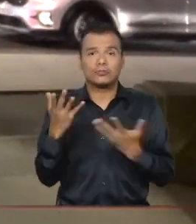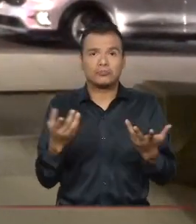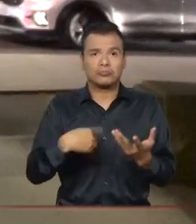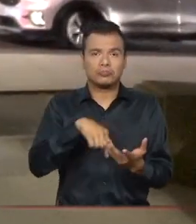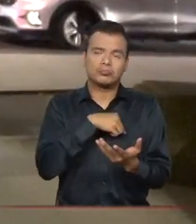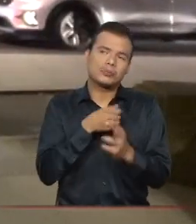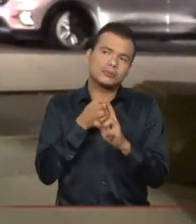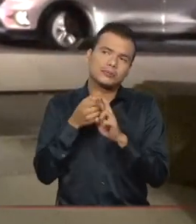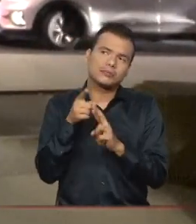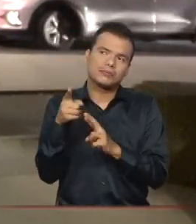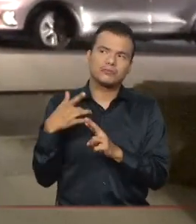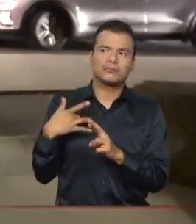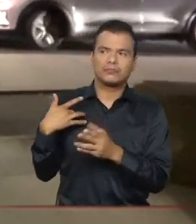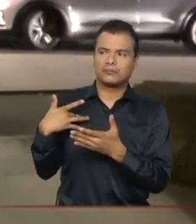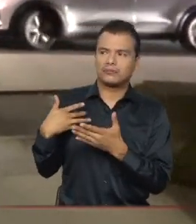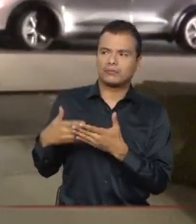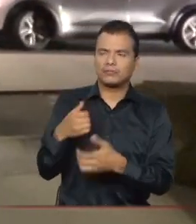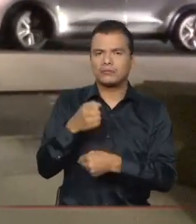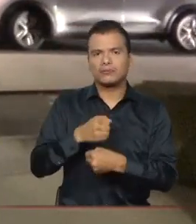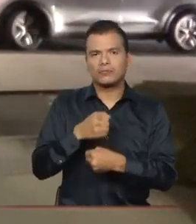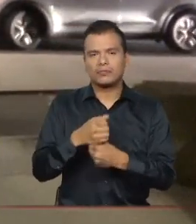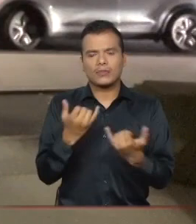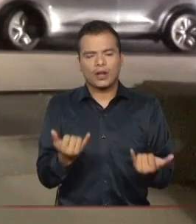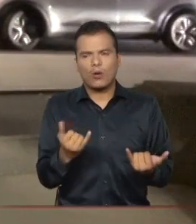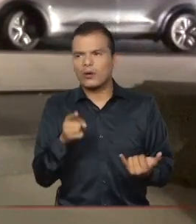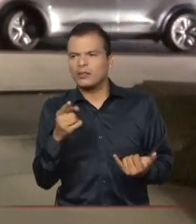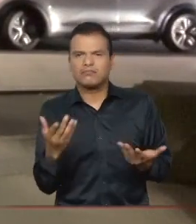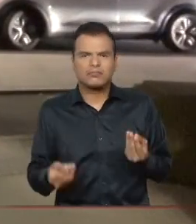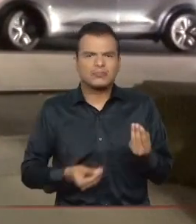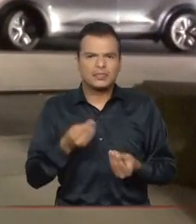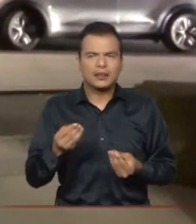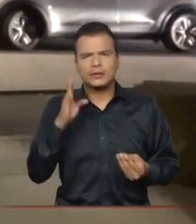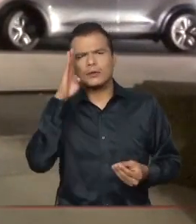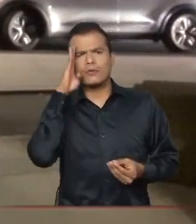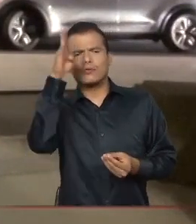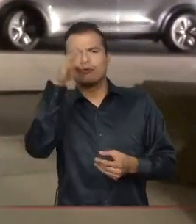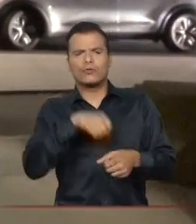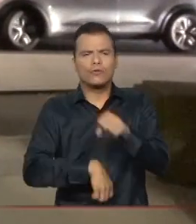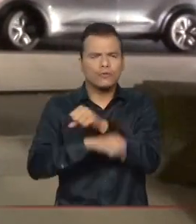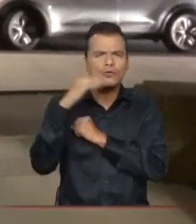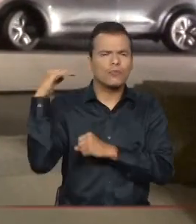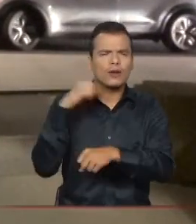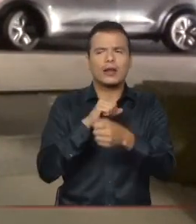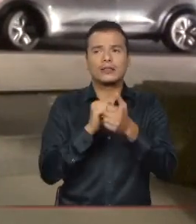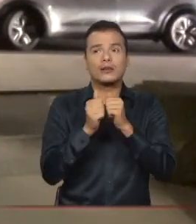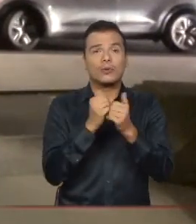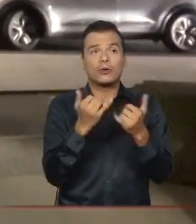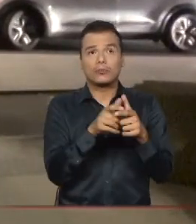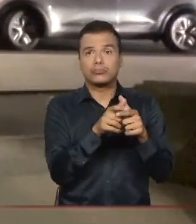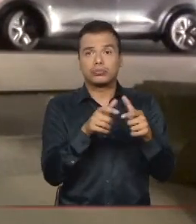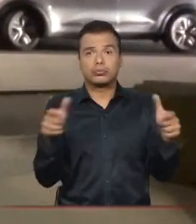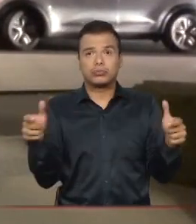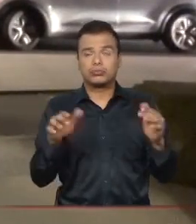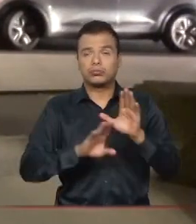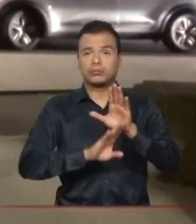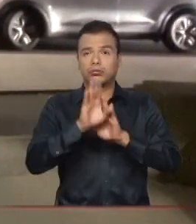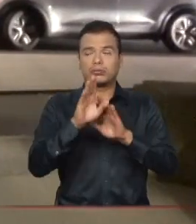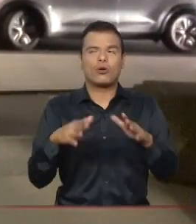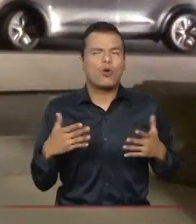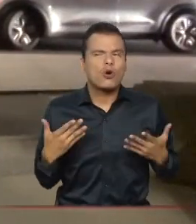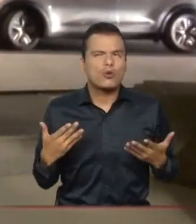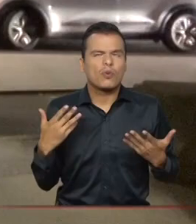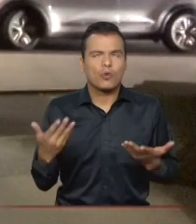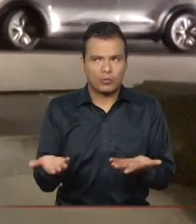habló de su legado, de su presente y el futuro de esta actividad deportiva femenina que ha ganado mucho espacio en nuestro